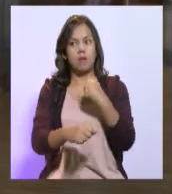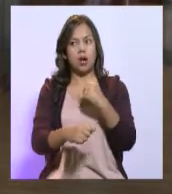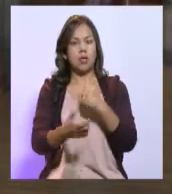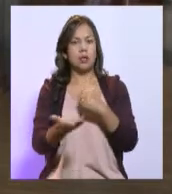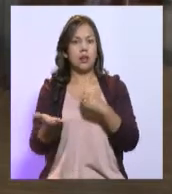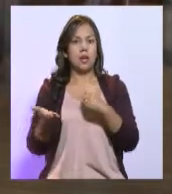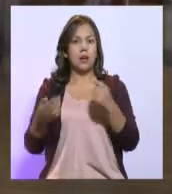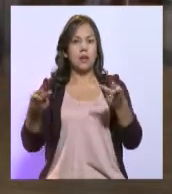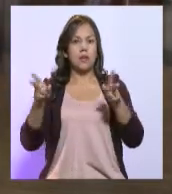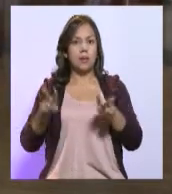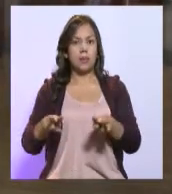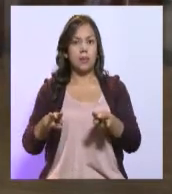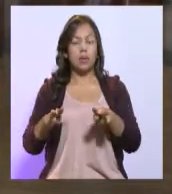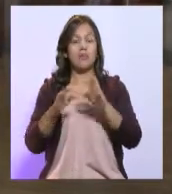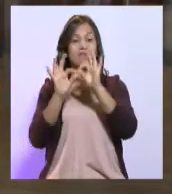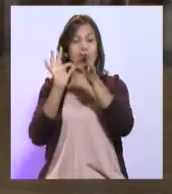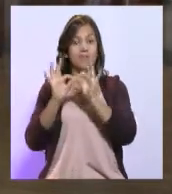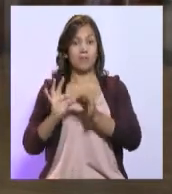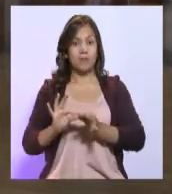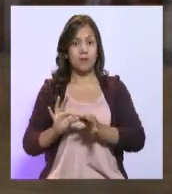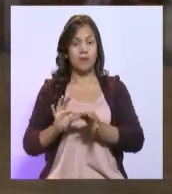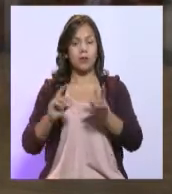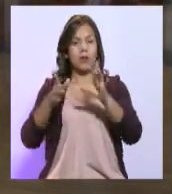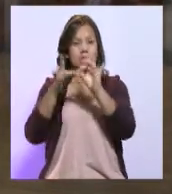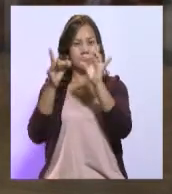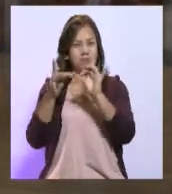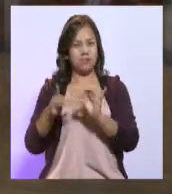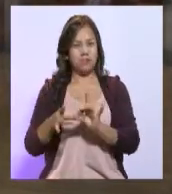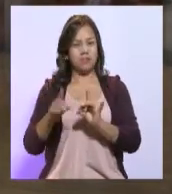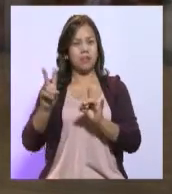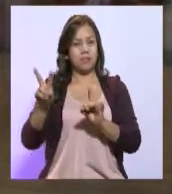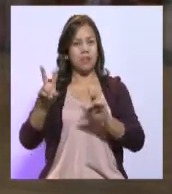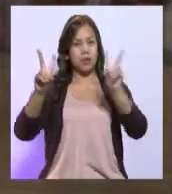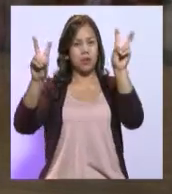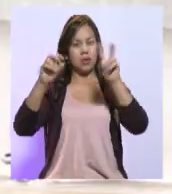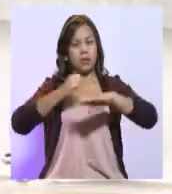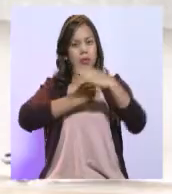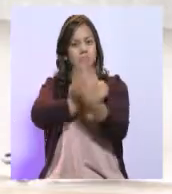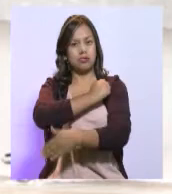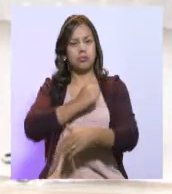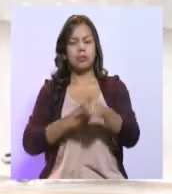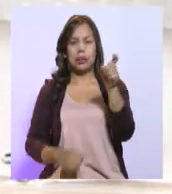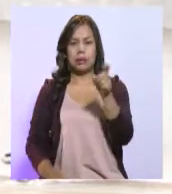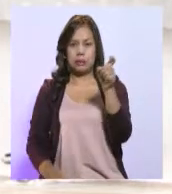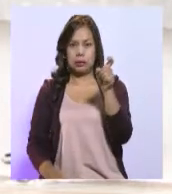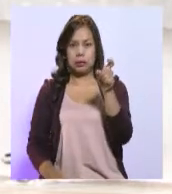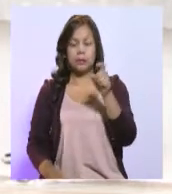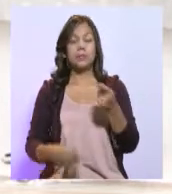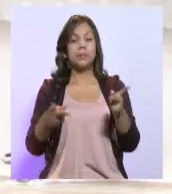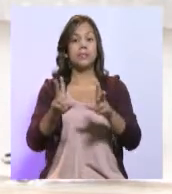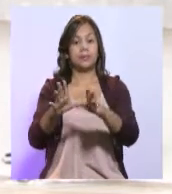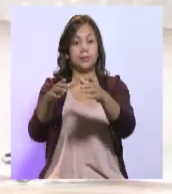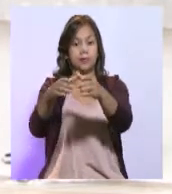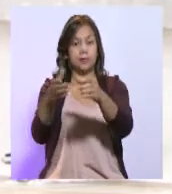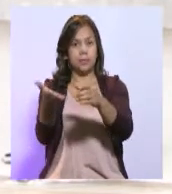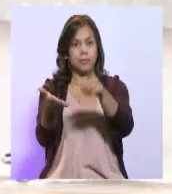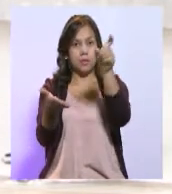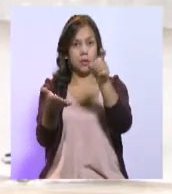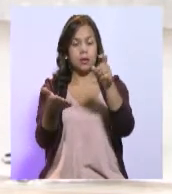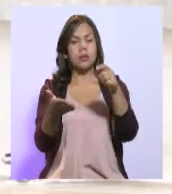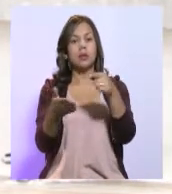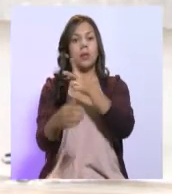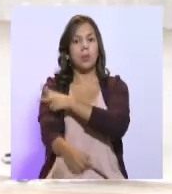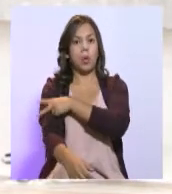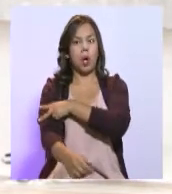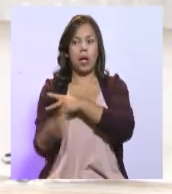contienen, perfeccionar, como le digo, el contenido de los tipos penales que hoy existen. Está previsto que la comisión reciba a un vocal del